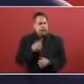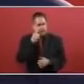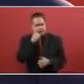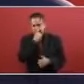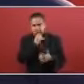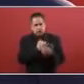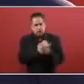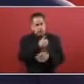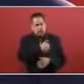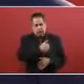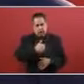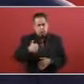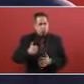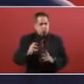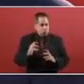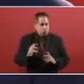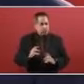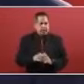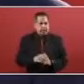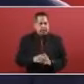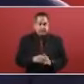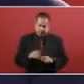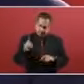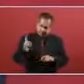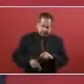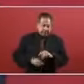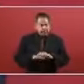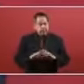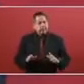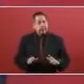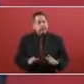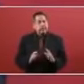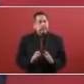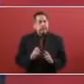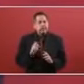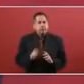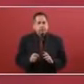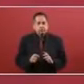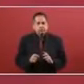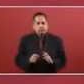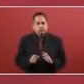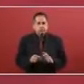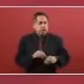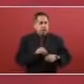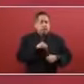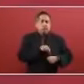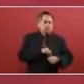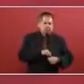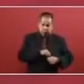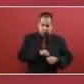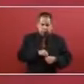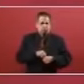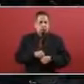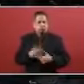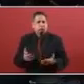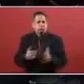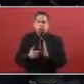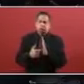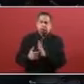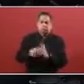propia que se quita la reserva, como aquí la